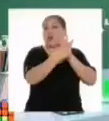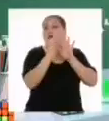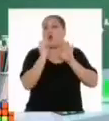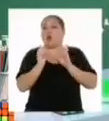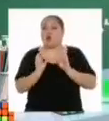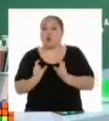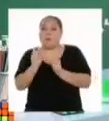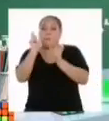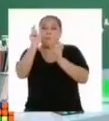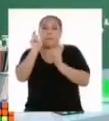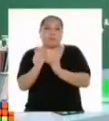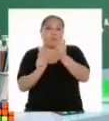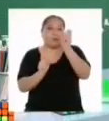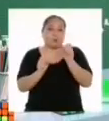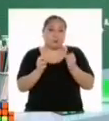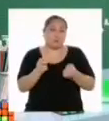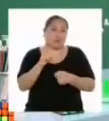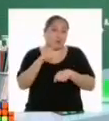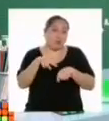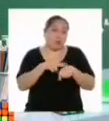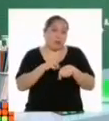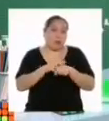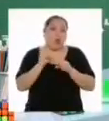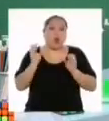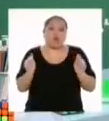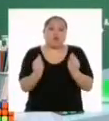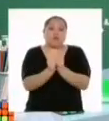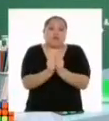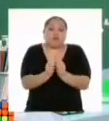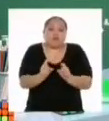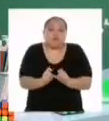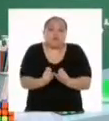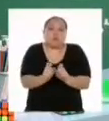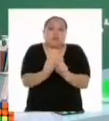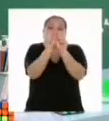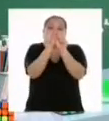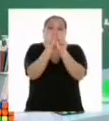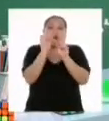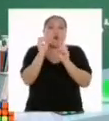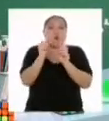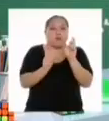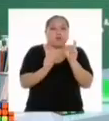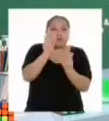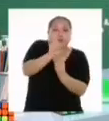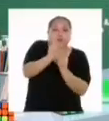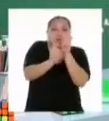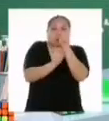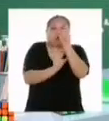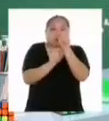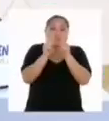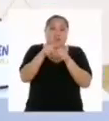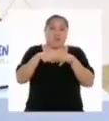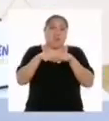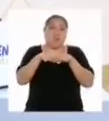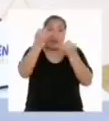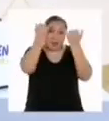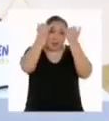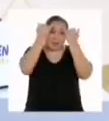barras simples y otras barras comparadas o acumuladas, siempre en base a las ideas que se quieren transmitir.